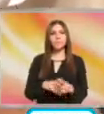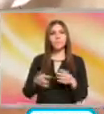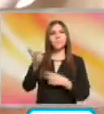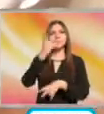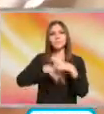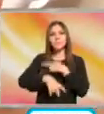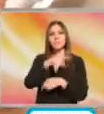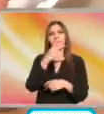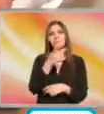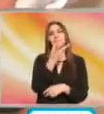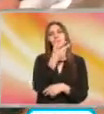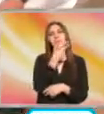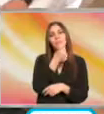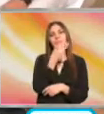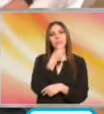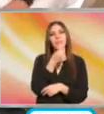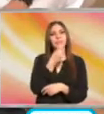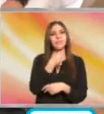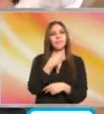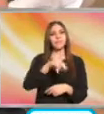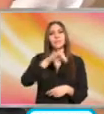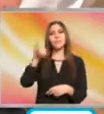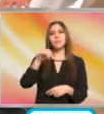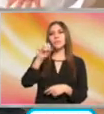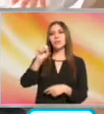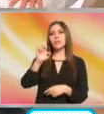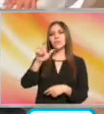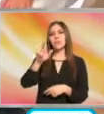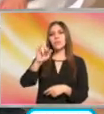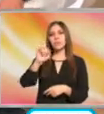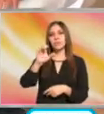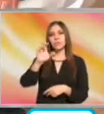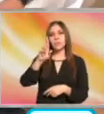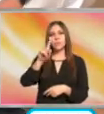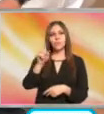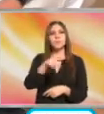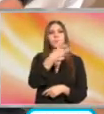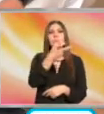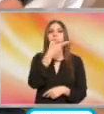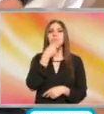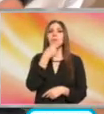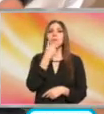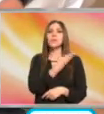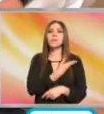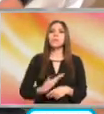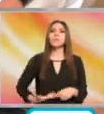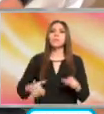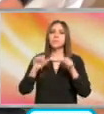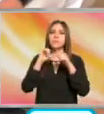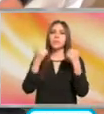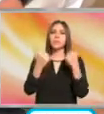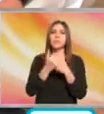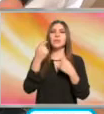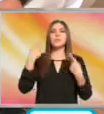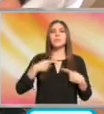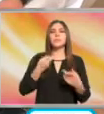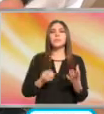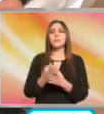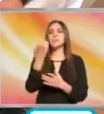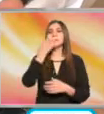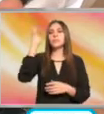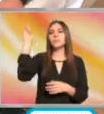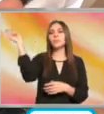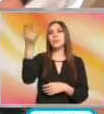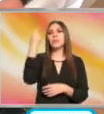está con nosotros. Le damos la bienvenida a José Luis Cruz Guízar. Él es presidente de la Asociación de Egresados de Relaciones Internacionales de la